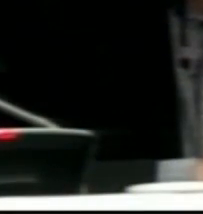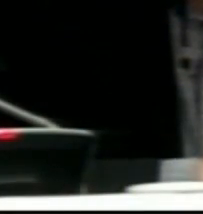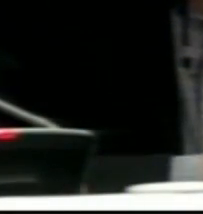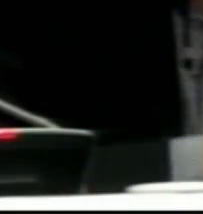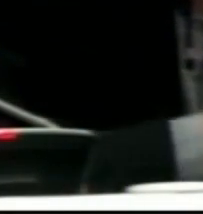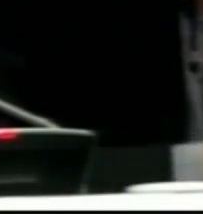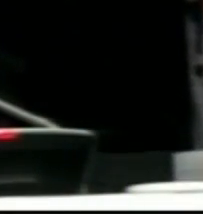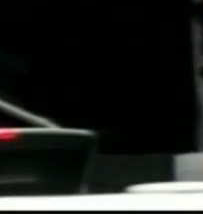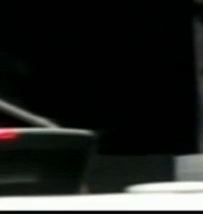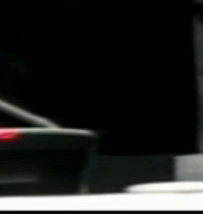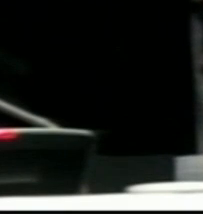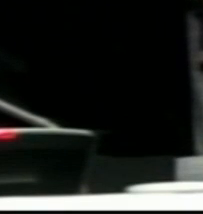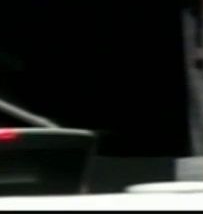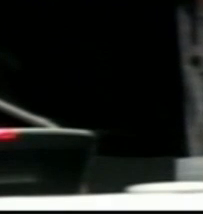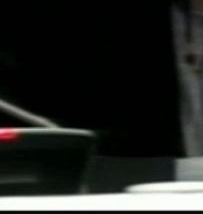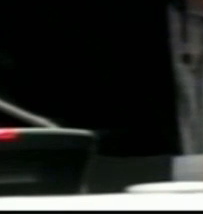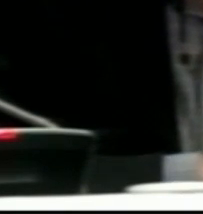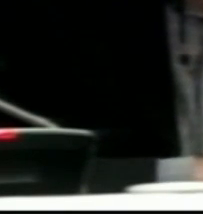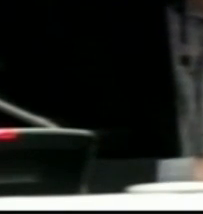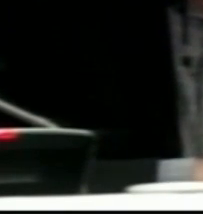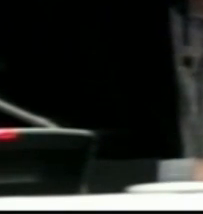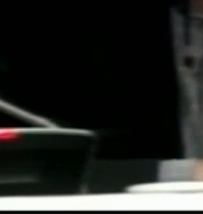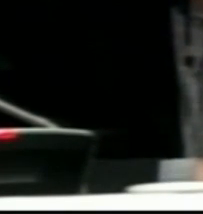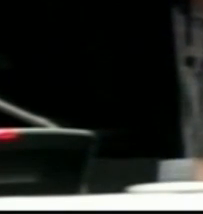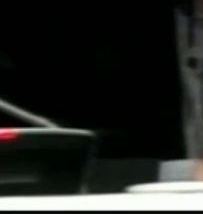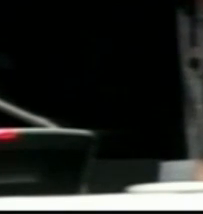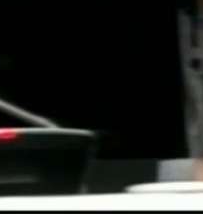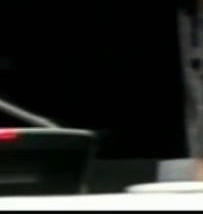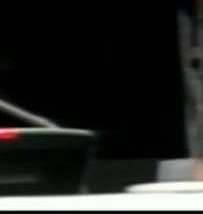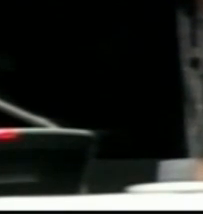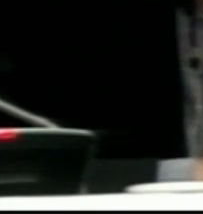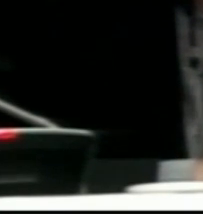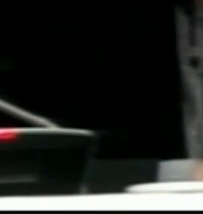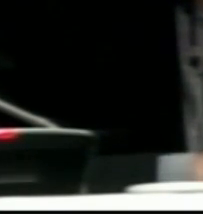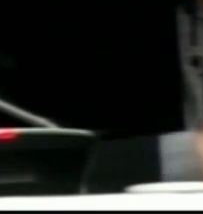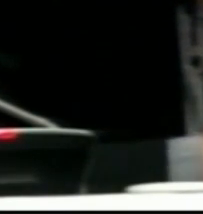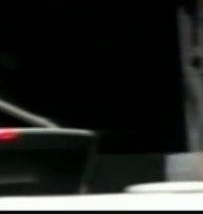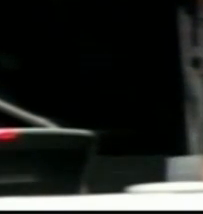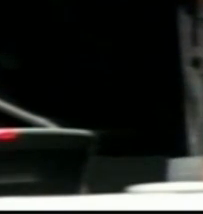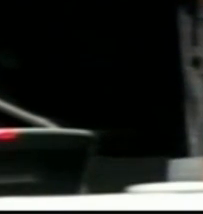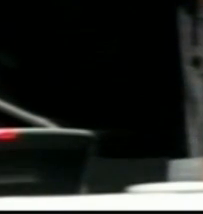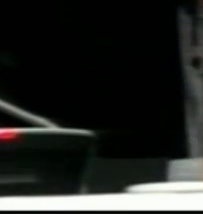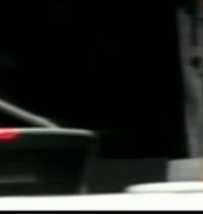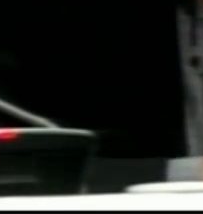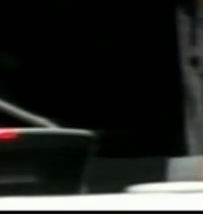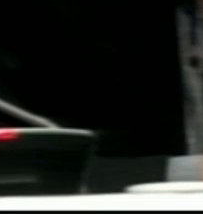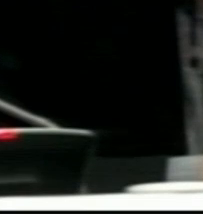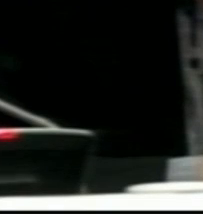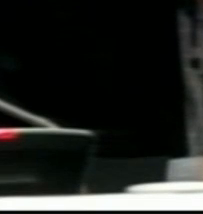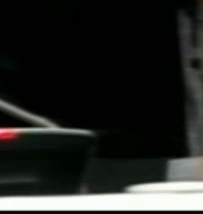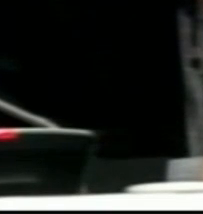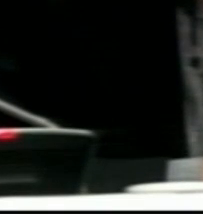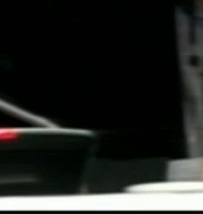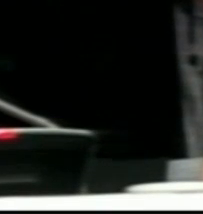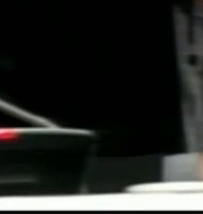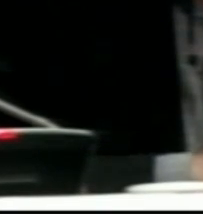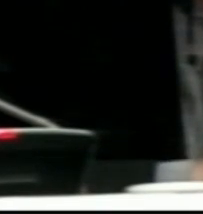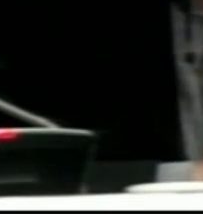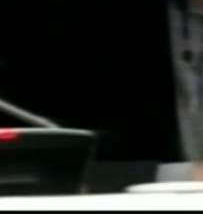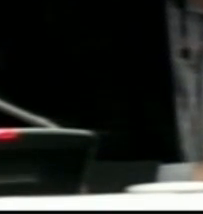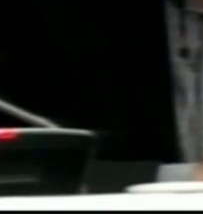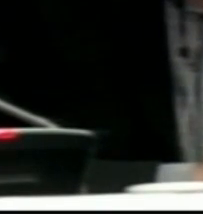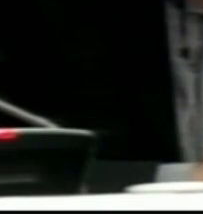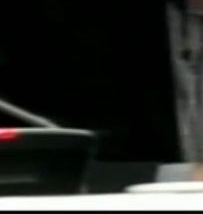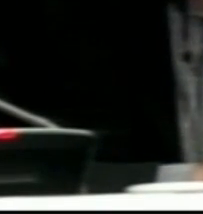el Departamento de Investigación Judicial en los últimos 10 años. ¿Cuál ha sido el